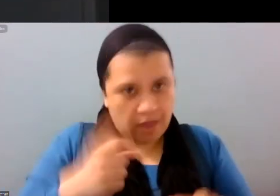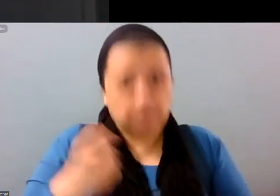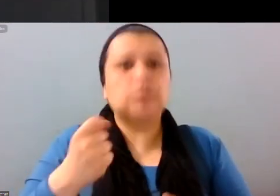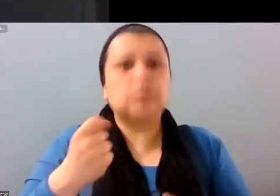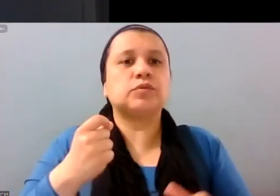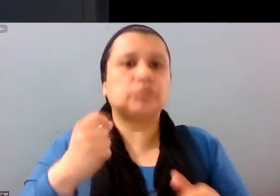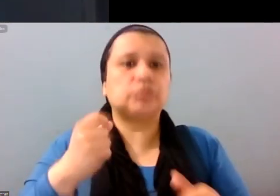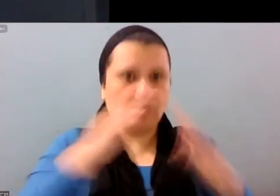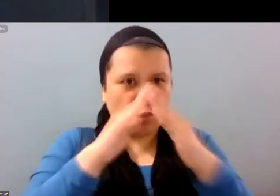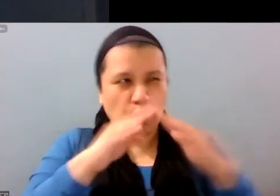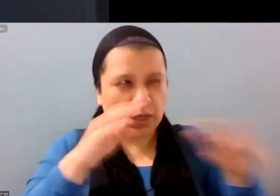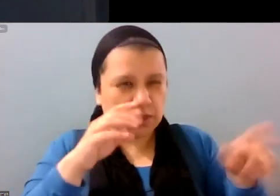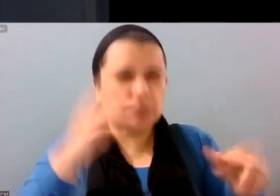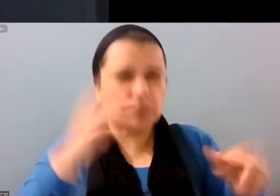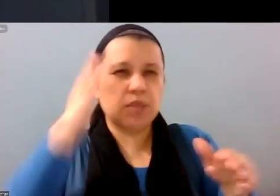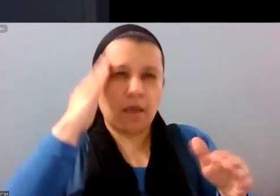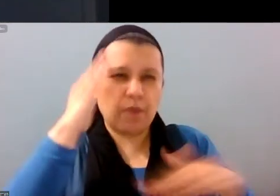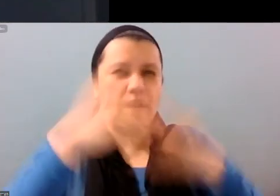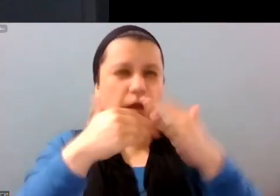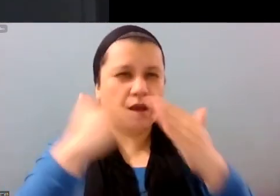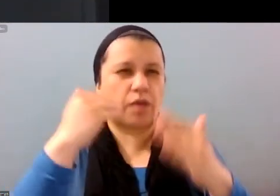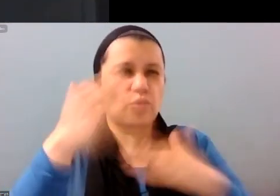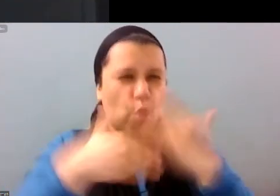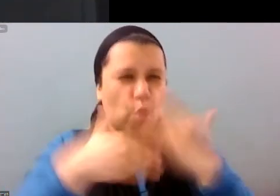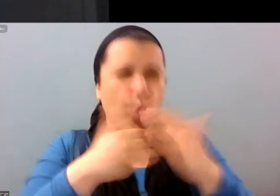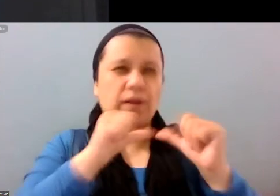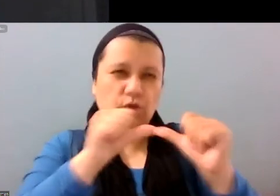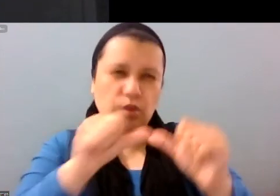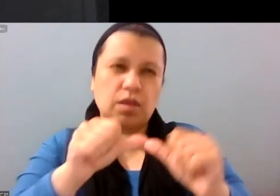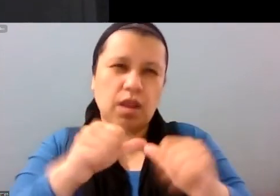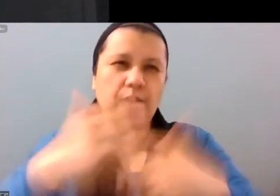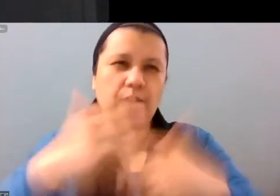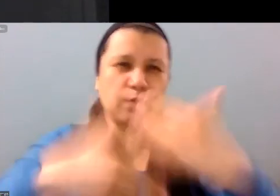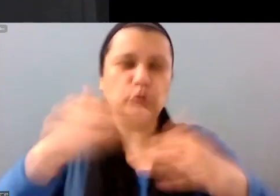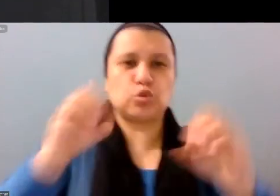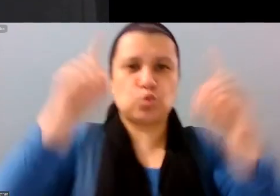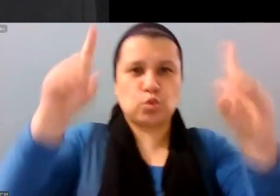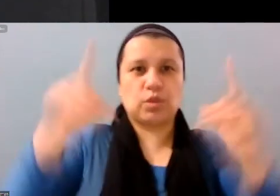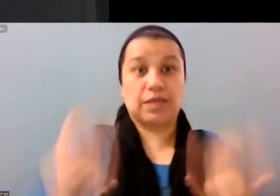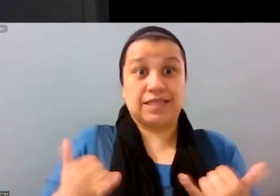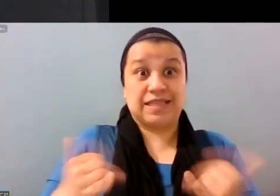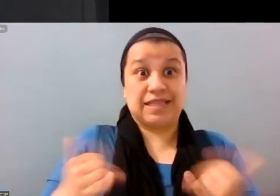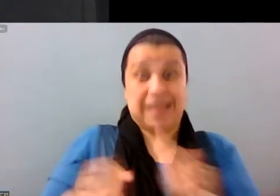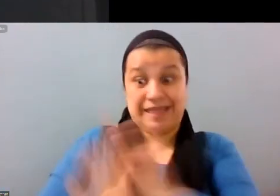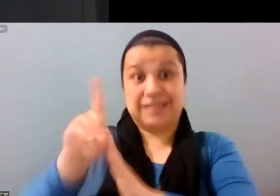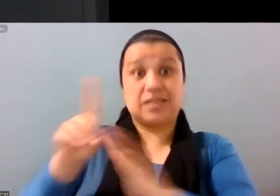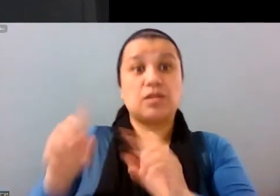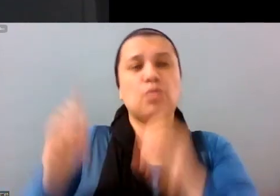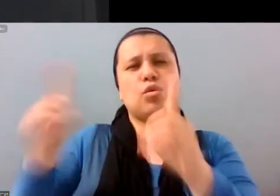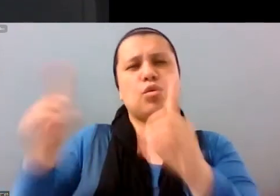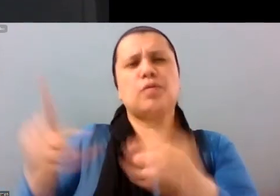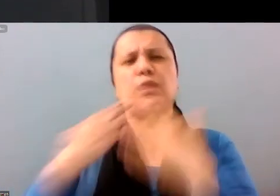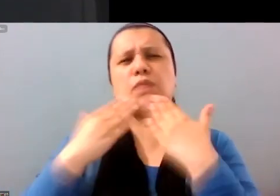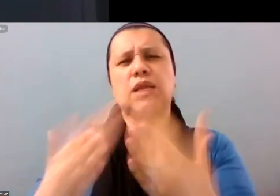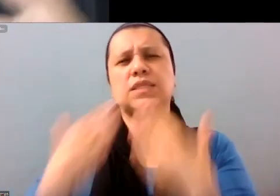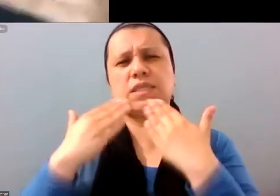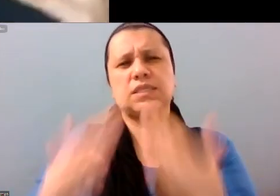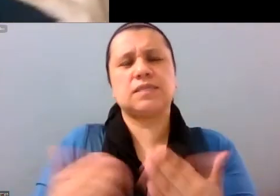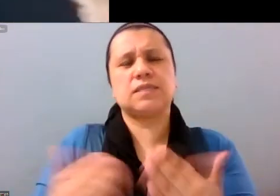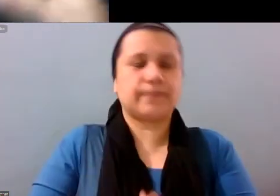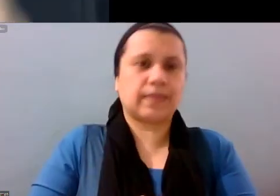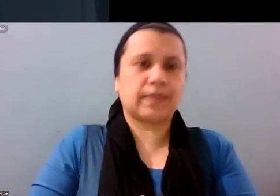poder continuar con este proceso educativo entonces realmente desde desarrollo educativo muy agradecidas y muy agradecidos vamos